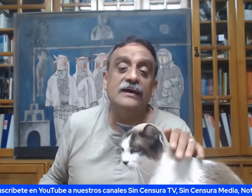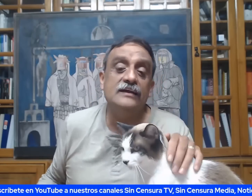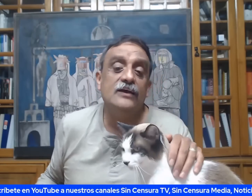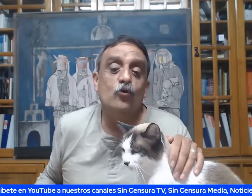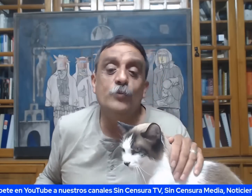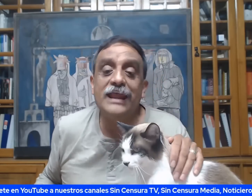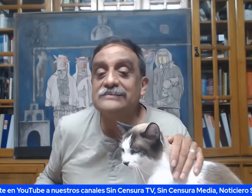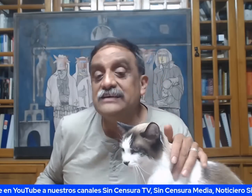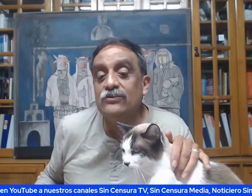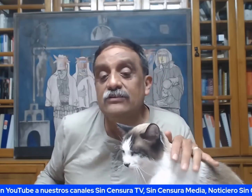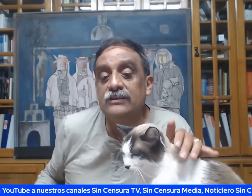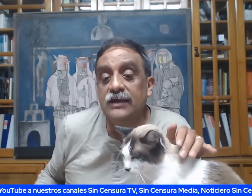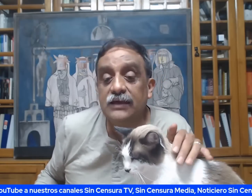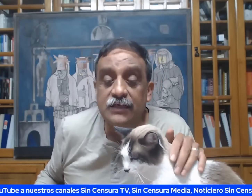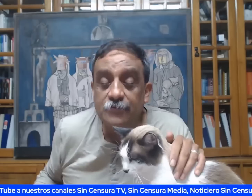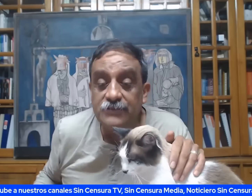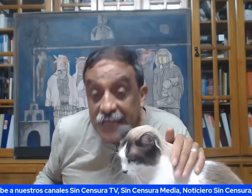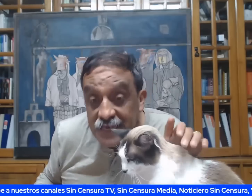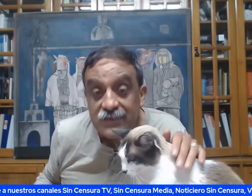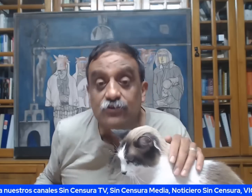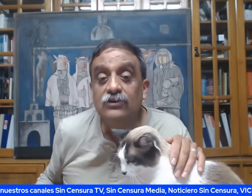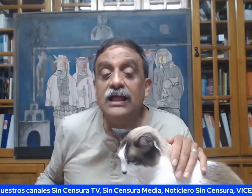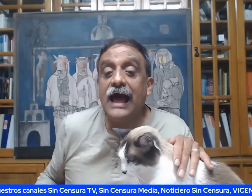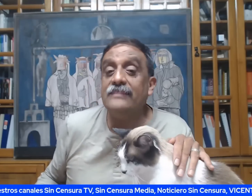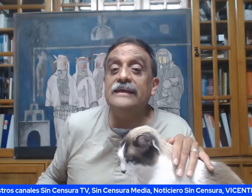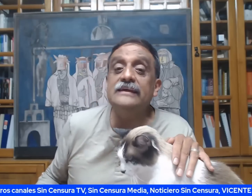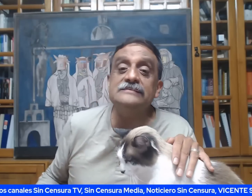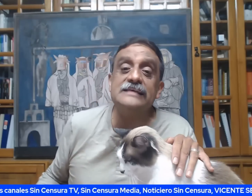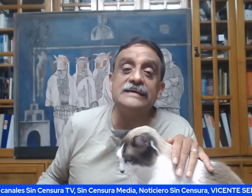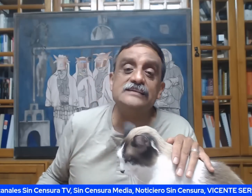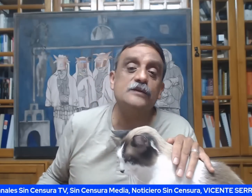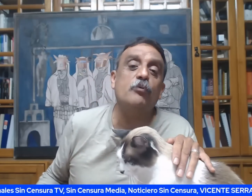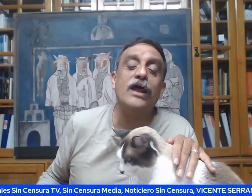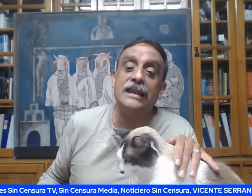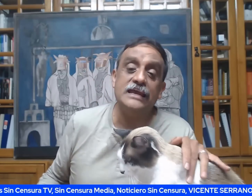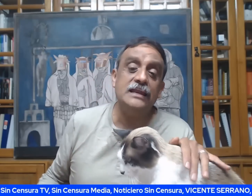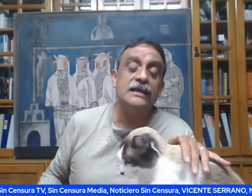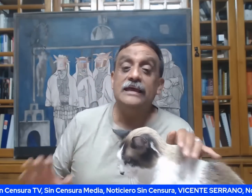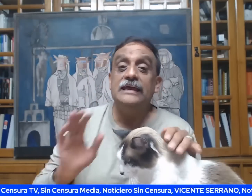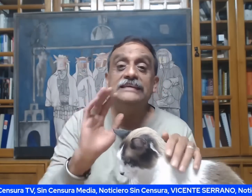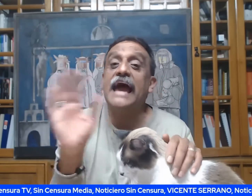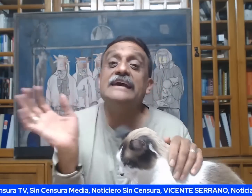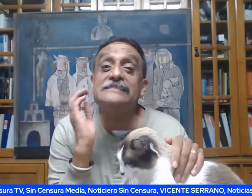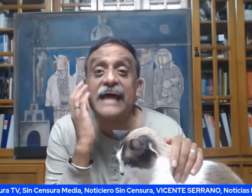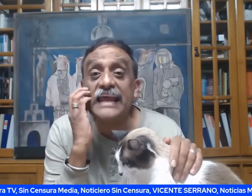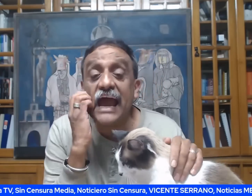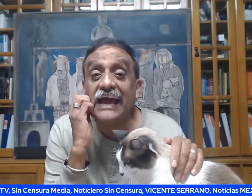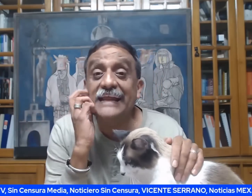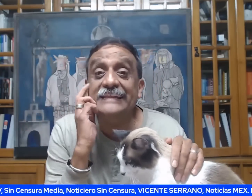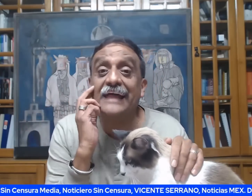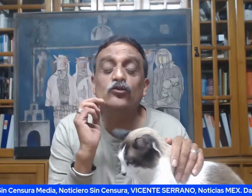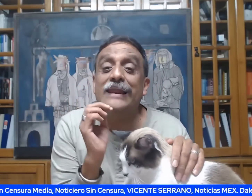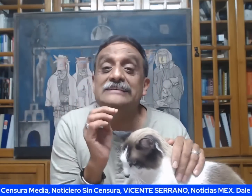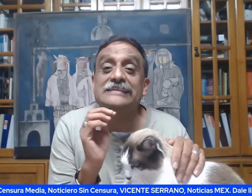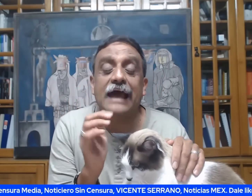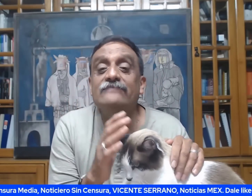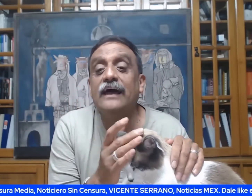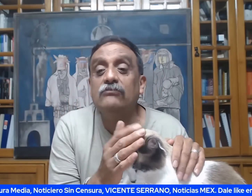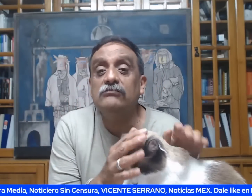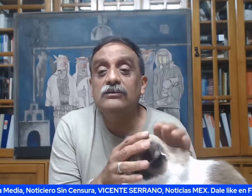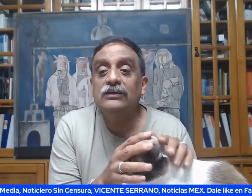dijo ella, hubiera sido dirigido a Denise Dresser por alguien, ya estarían gritando